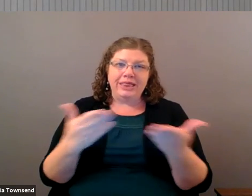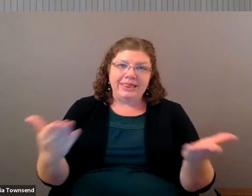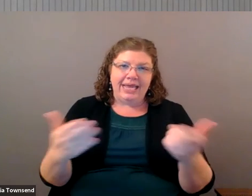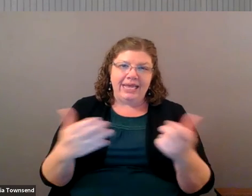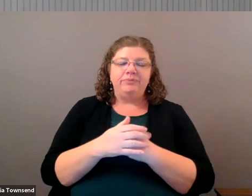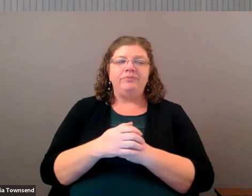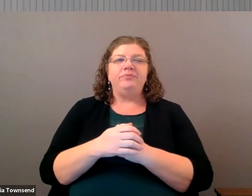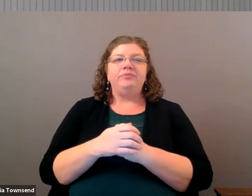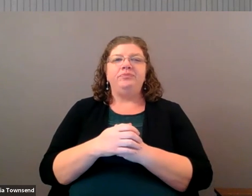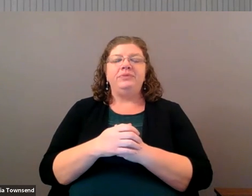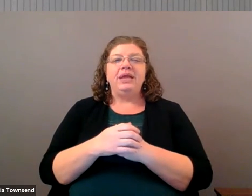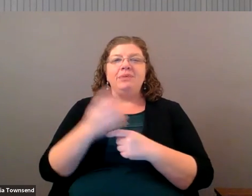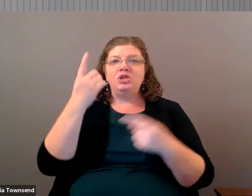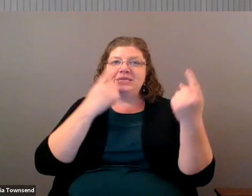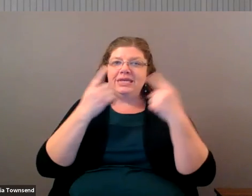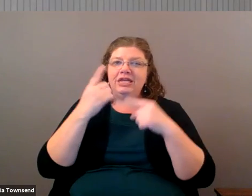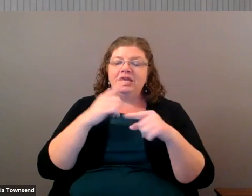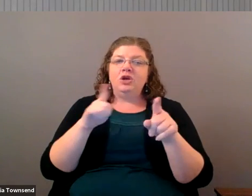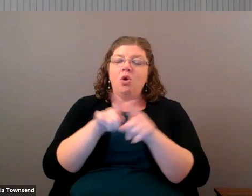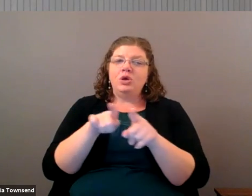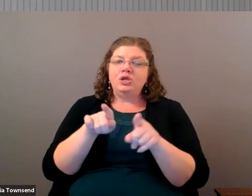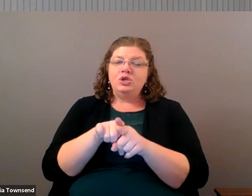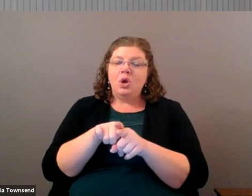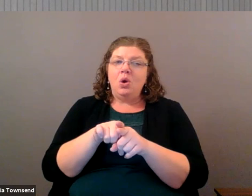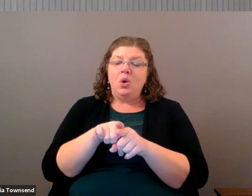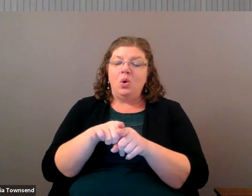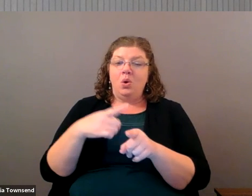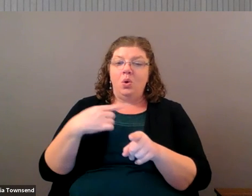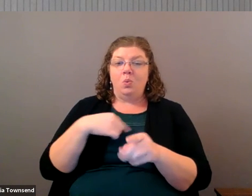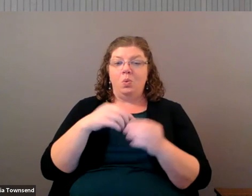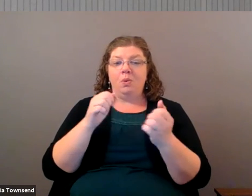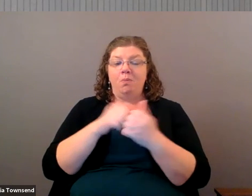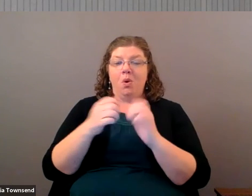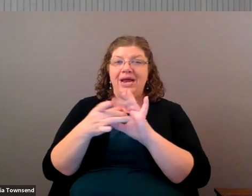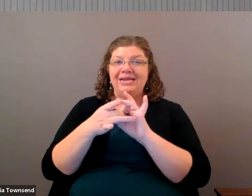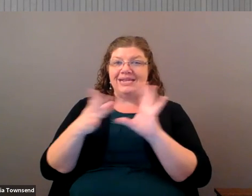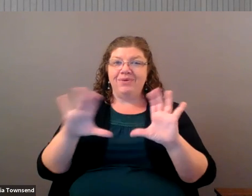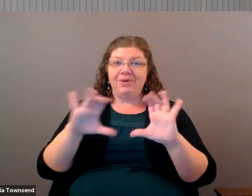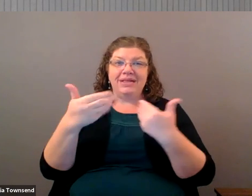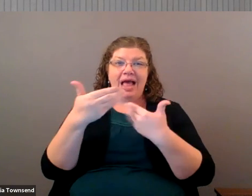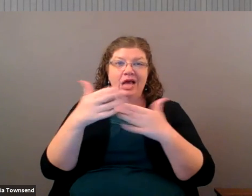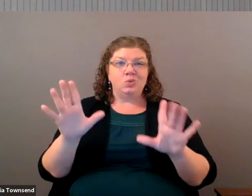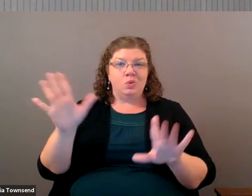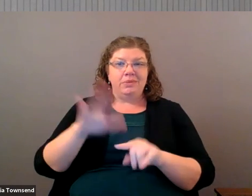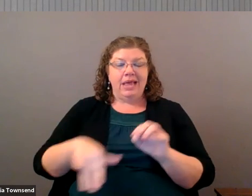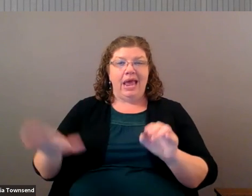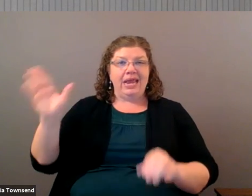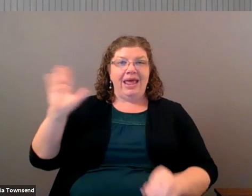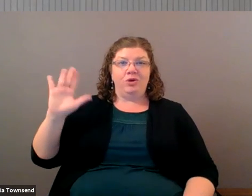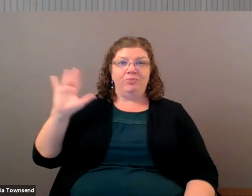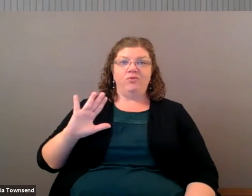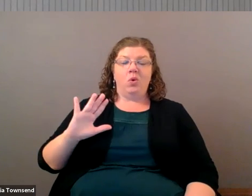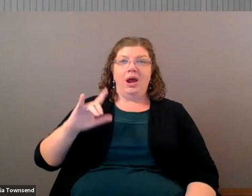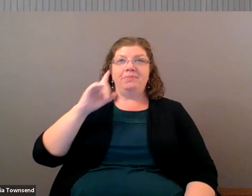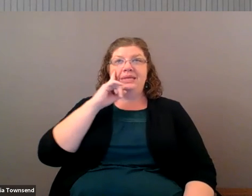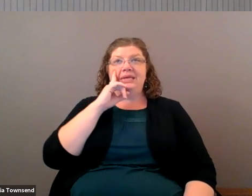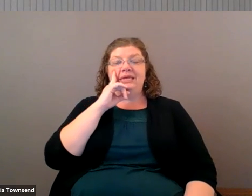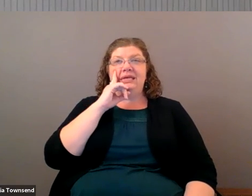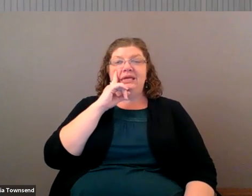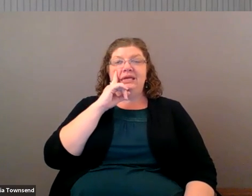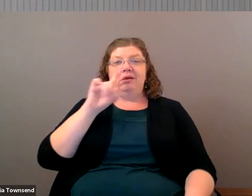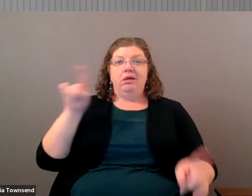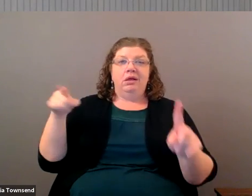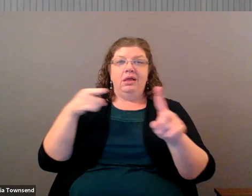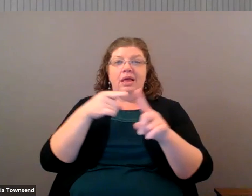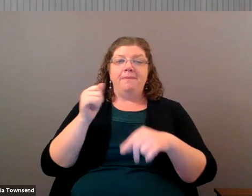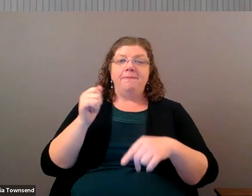you know, we're more disconnected from the classroom than ever before. I'm thinking towards back to school night and estoy pensando en las noches de regreso